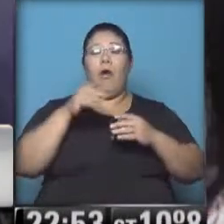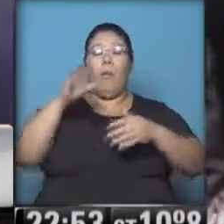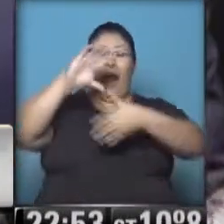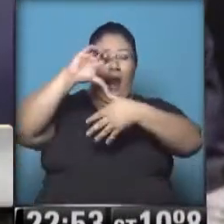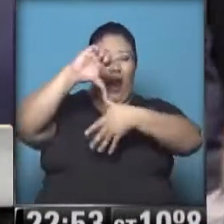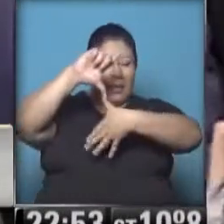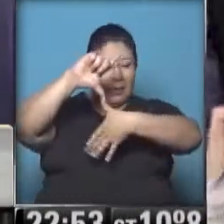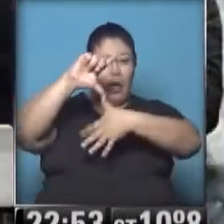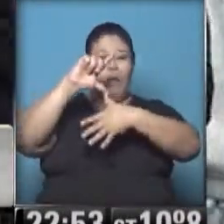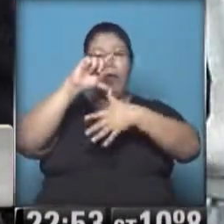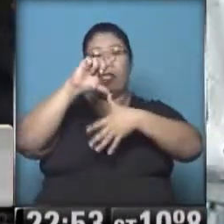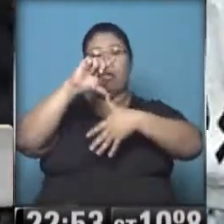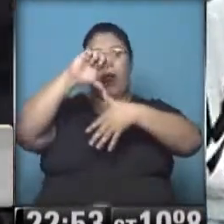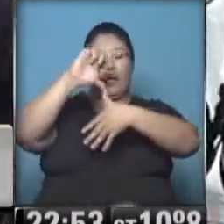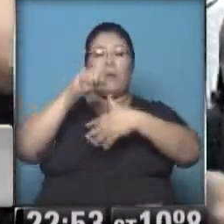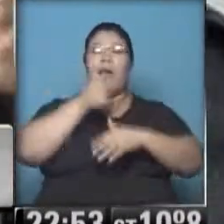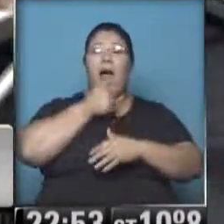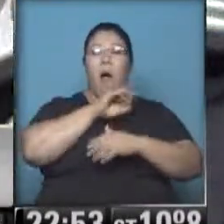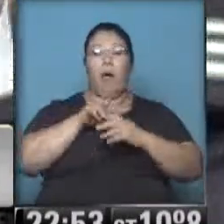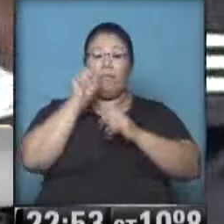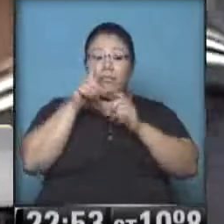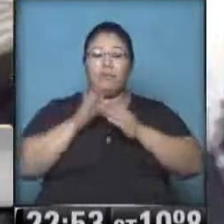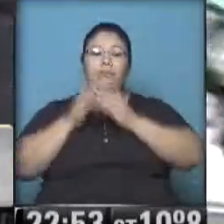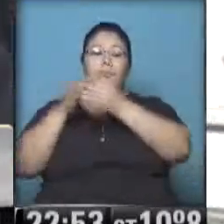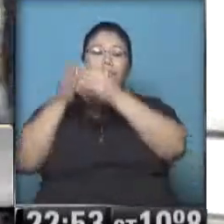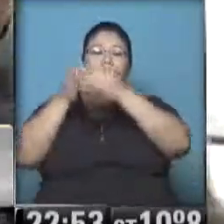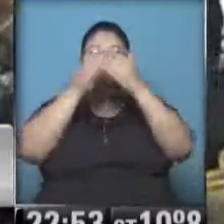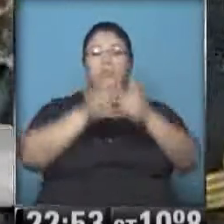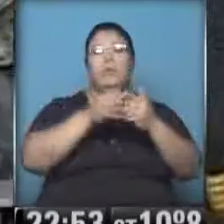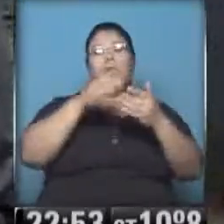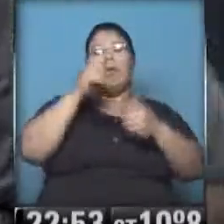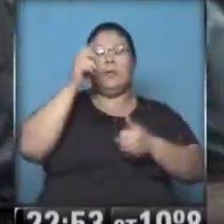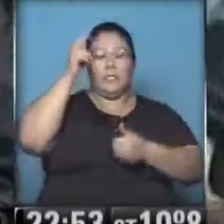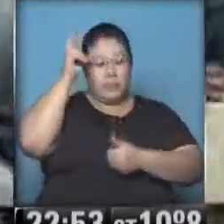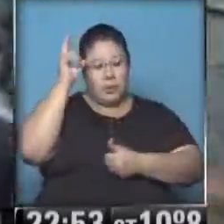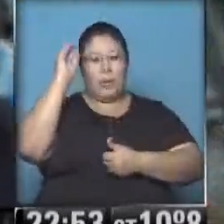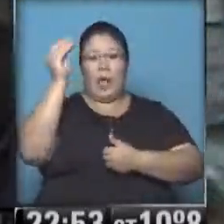9 meses recorrió los puertos de Brasil, Uruguay, Chile, Perú, Ecuador, Colombia y Venezuela.